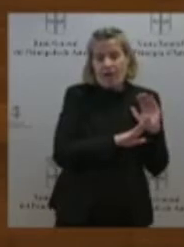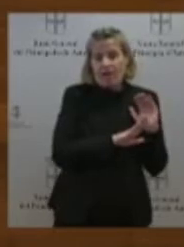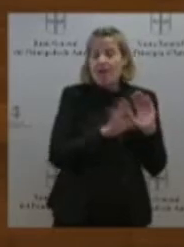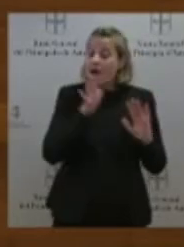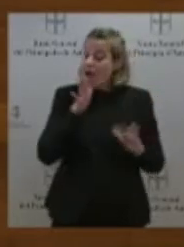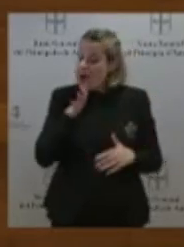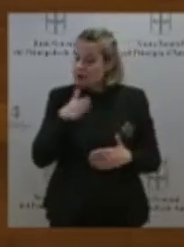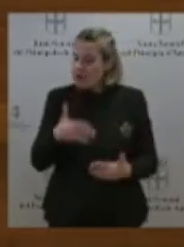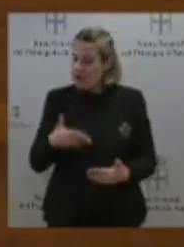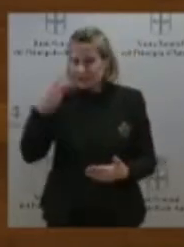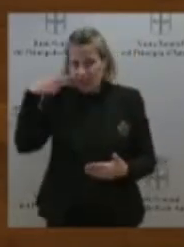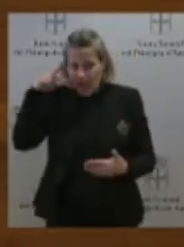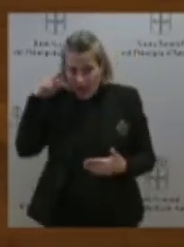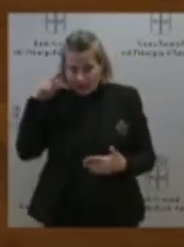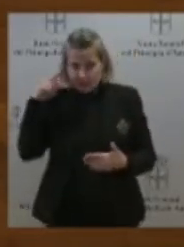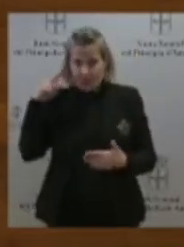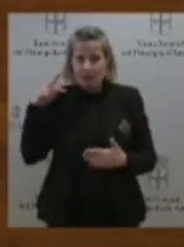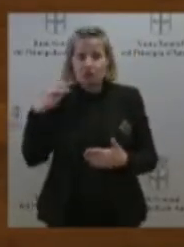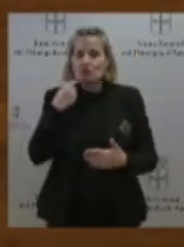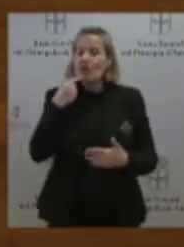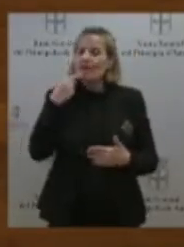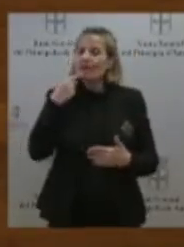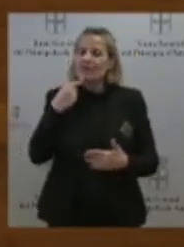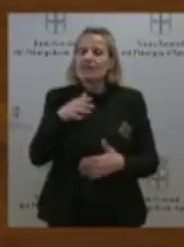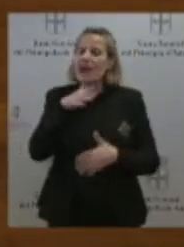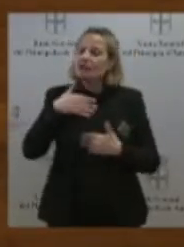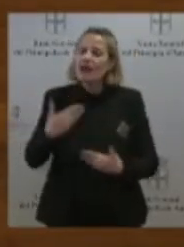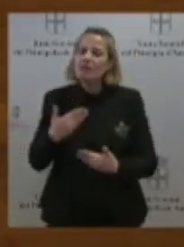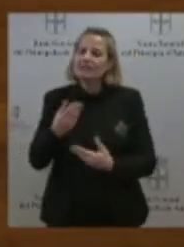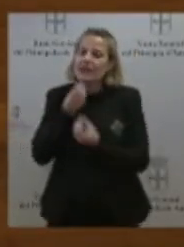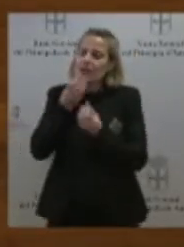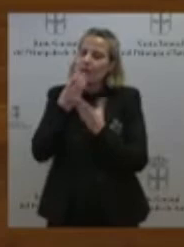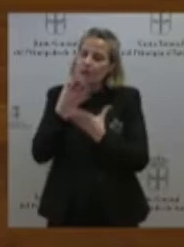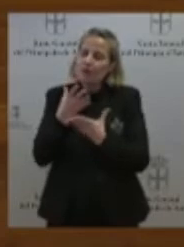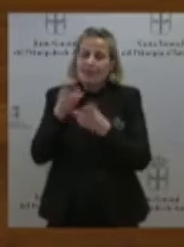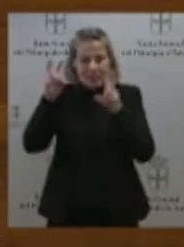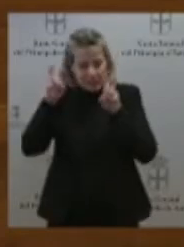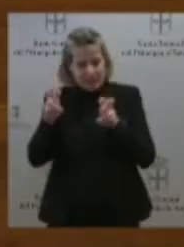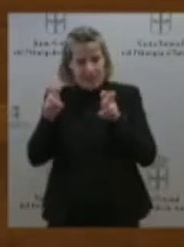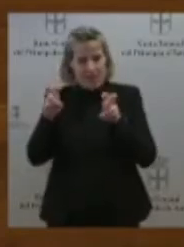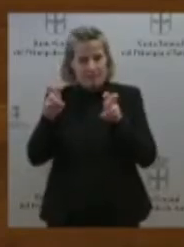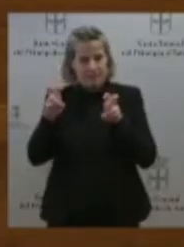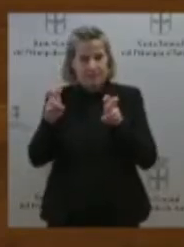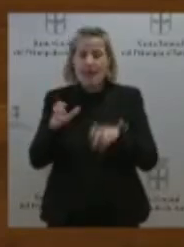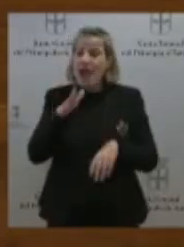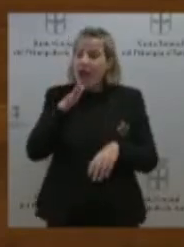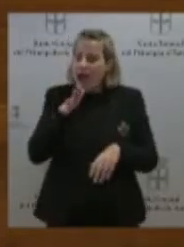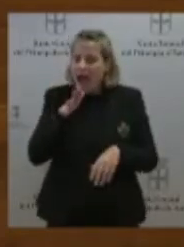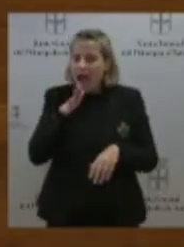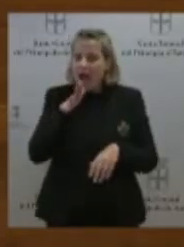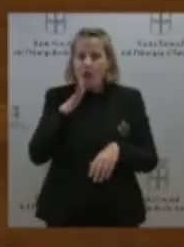mecanismo para mitigar la incidencia suicidia. Más aún, se han resquebrajado tabúes que relacionaban el suicidio con algún tipo de